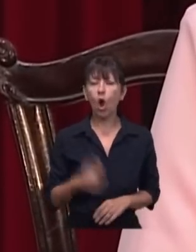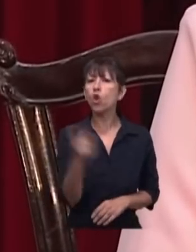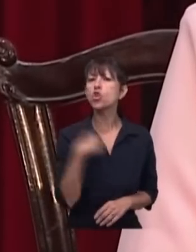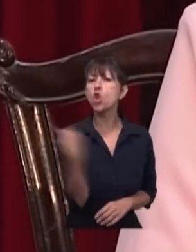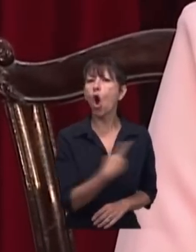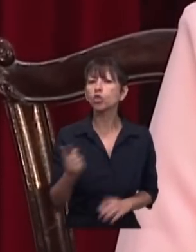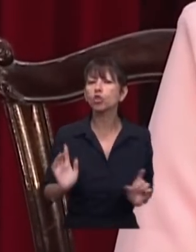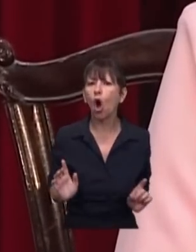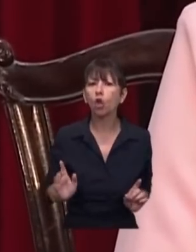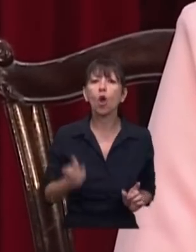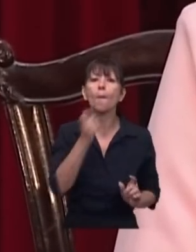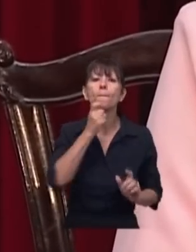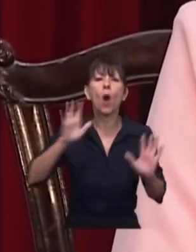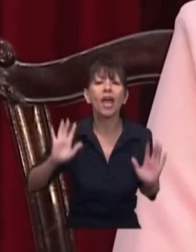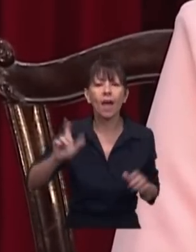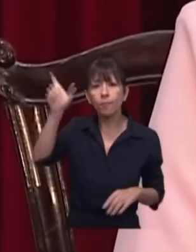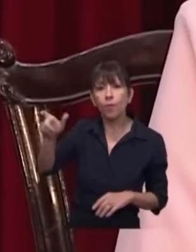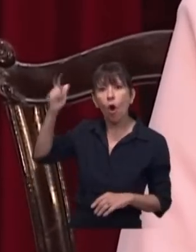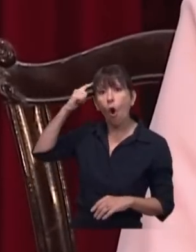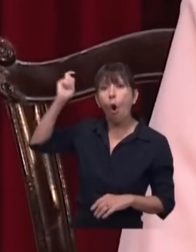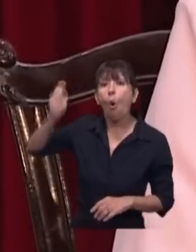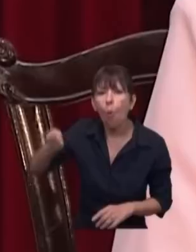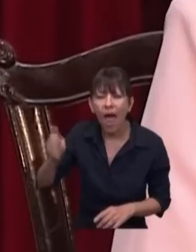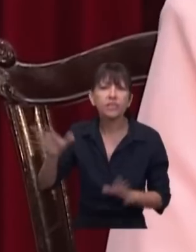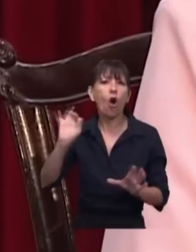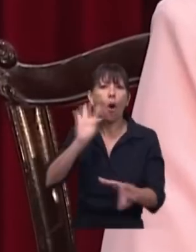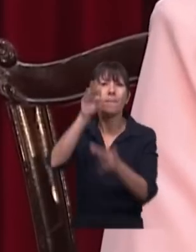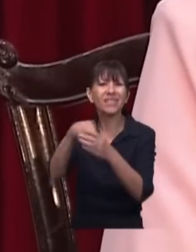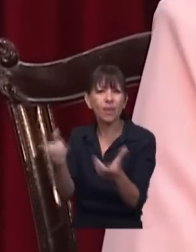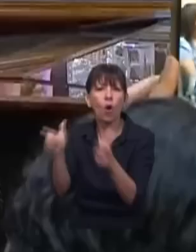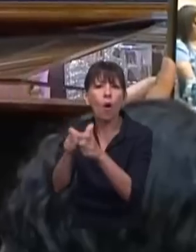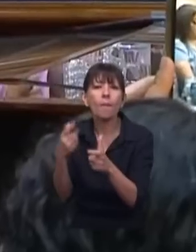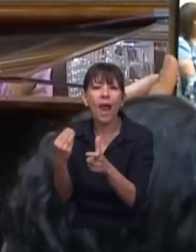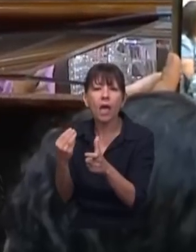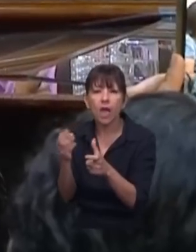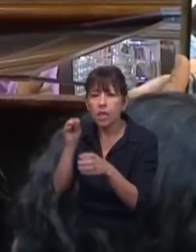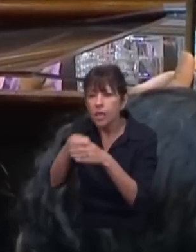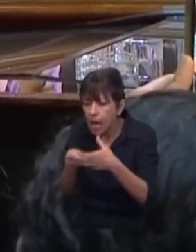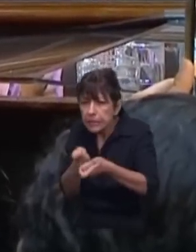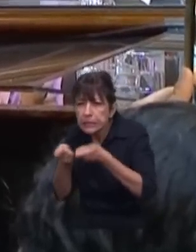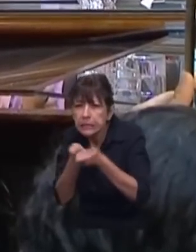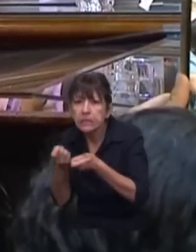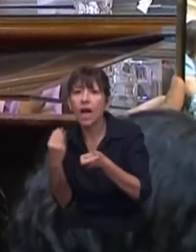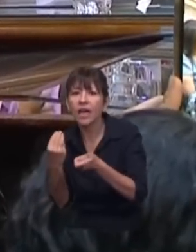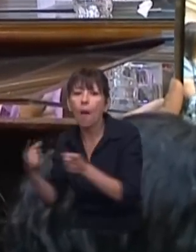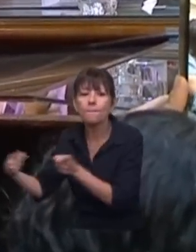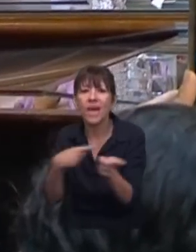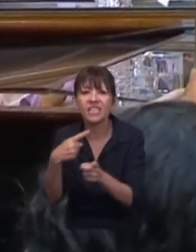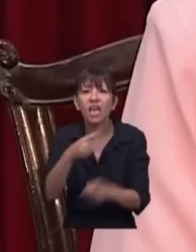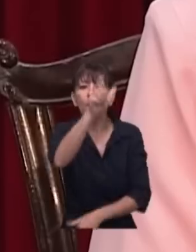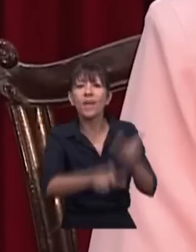no trasladamos jueces e integramos cámaras para incidir en causas en las que se persiguen a políticos